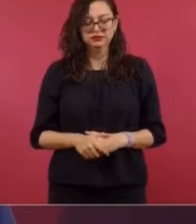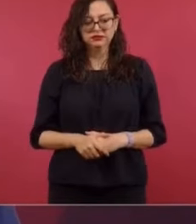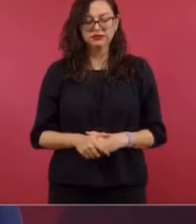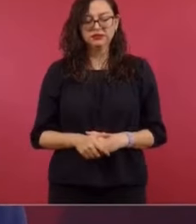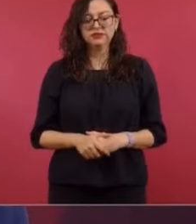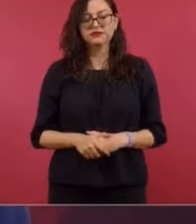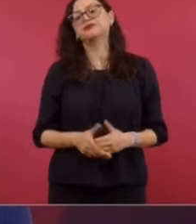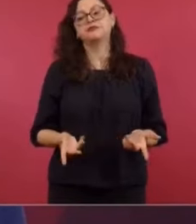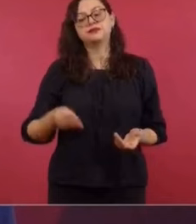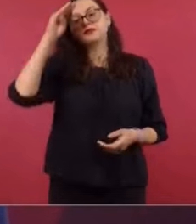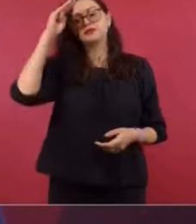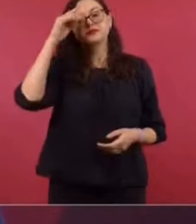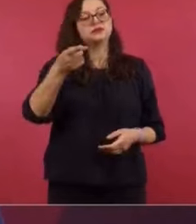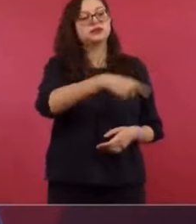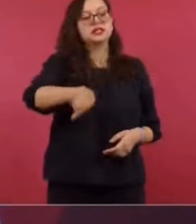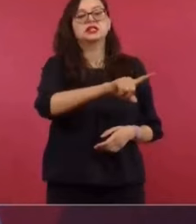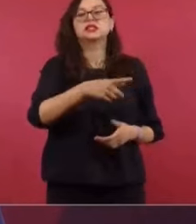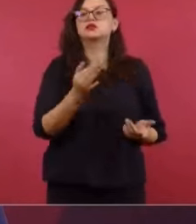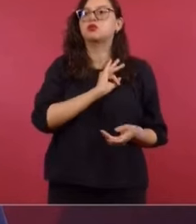porque piensan que así